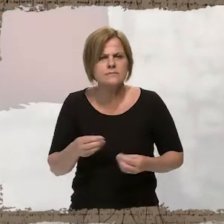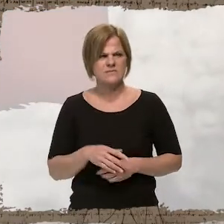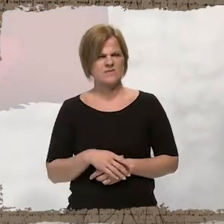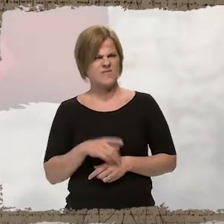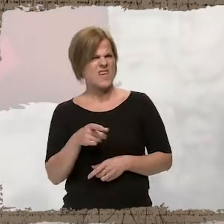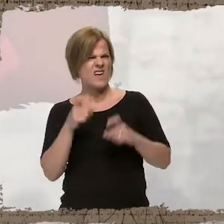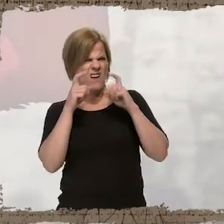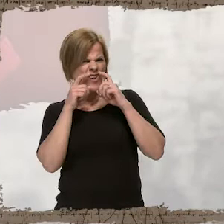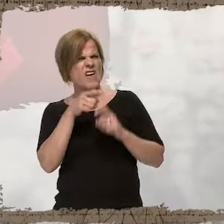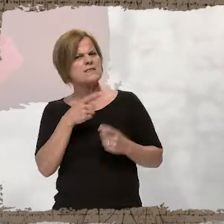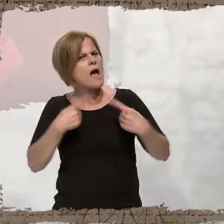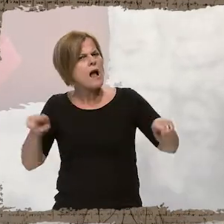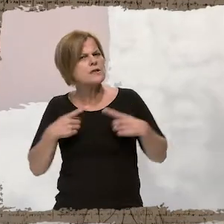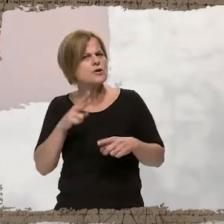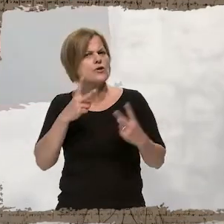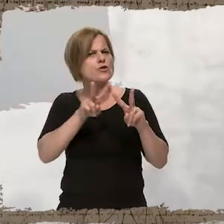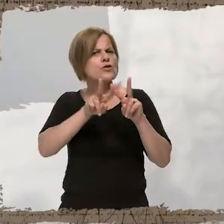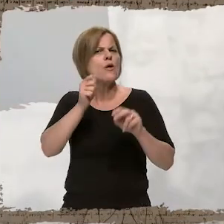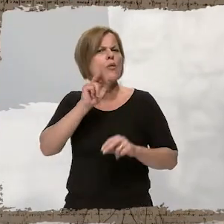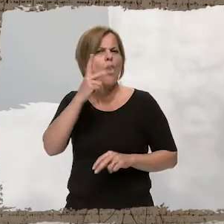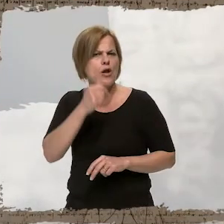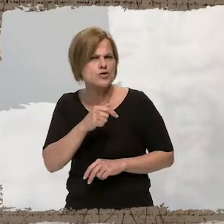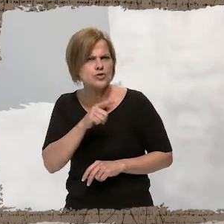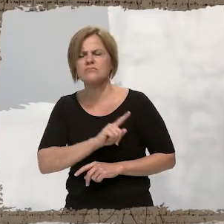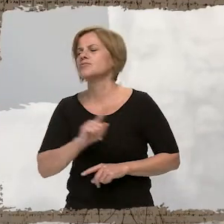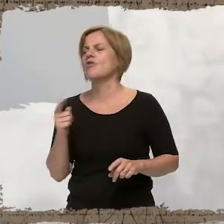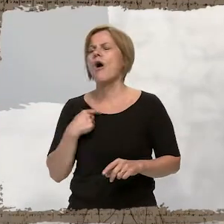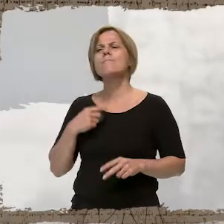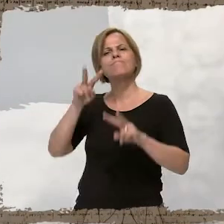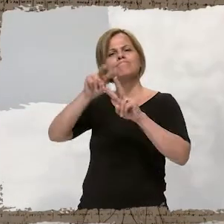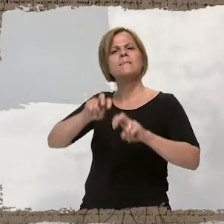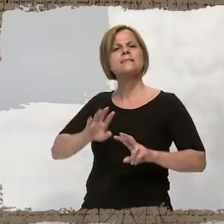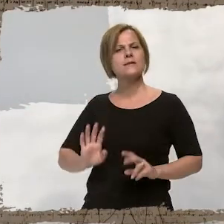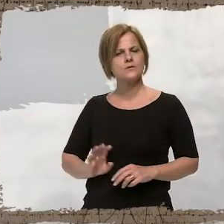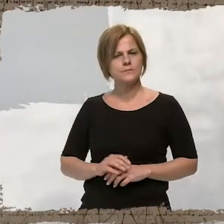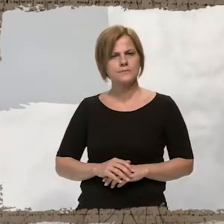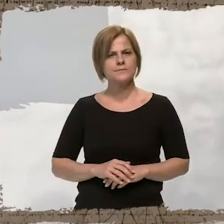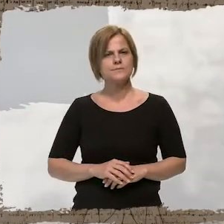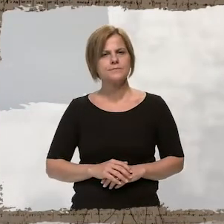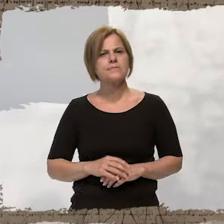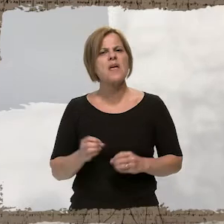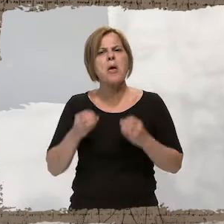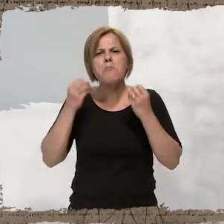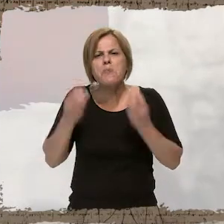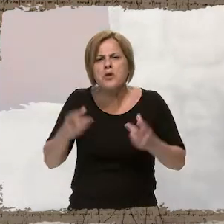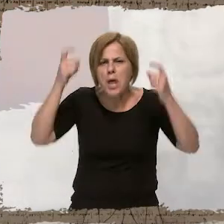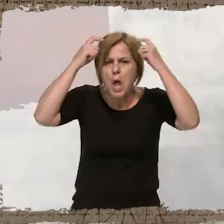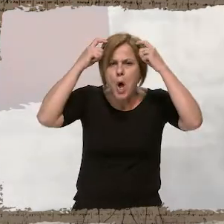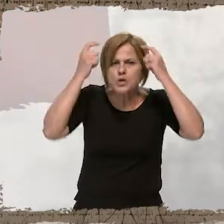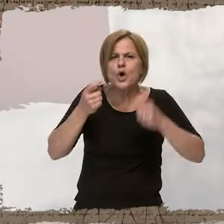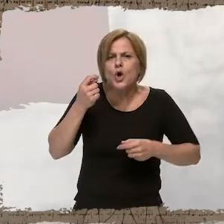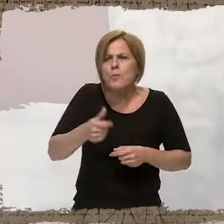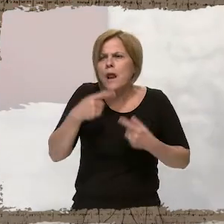sujeto al ceder eso no es una canción de manía vos no es una investigación porque